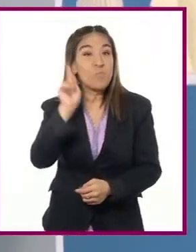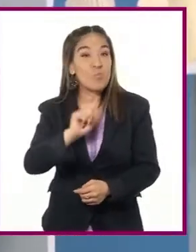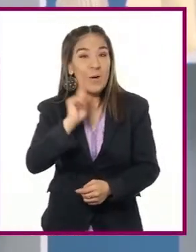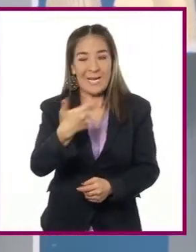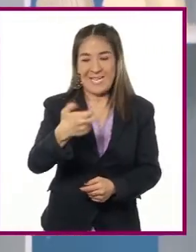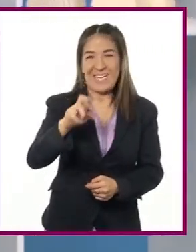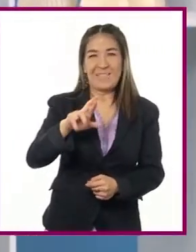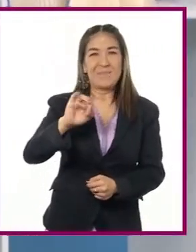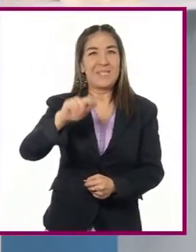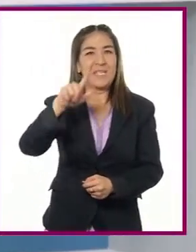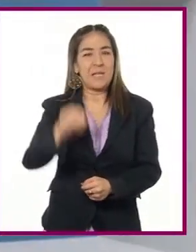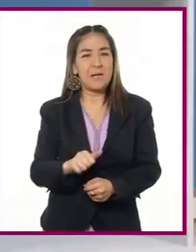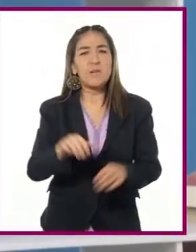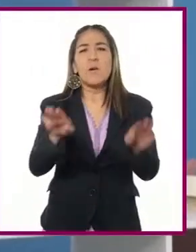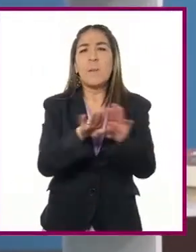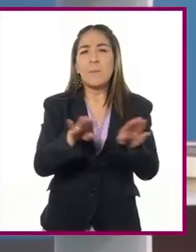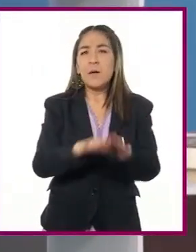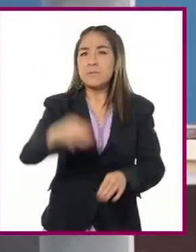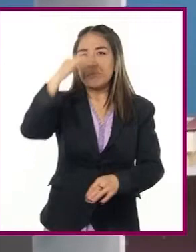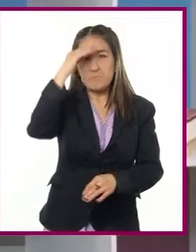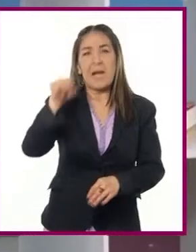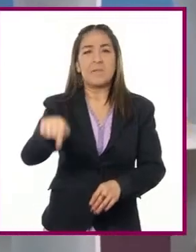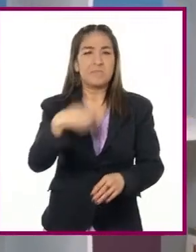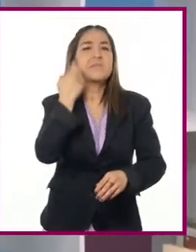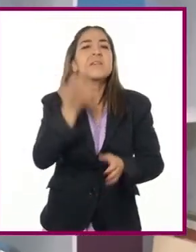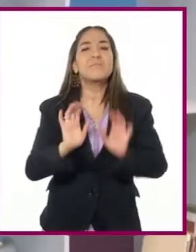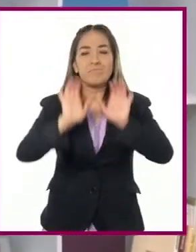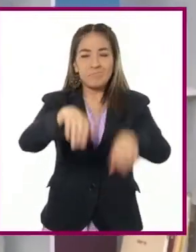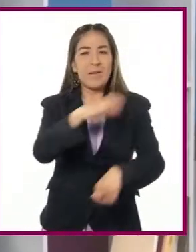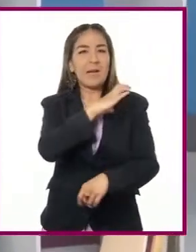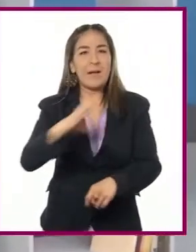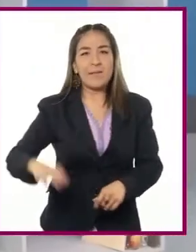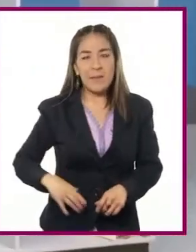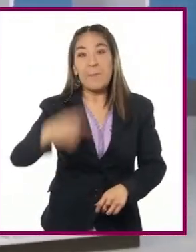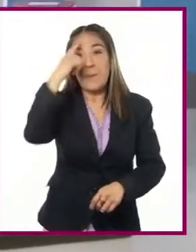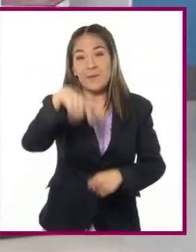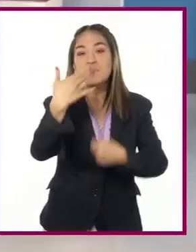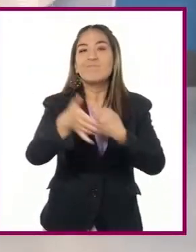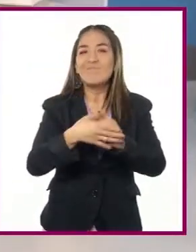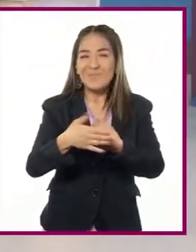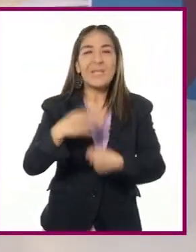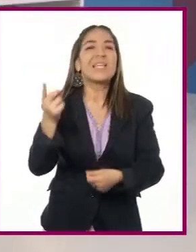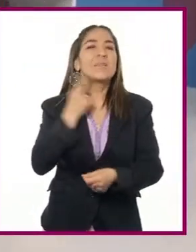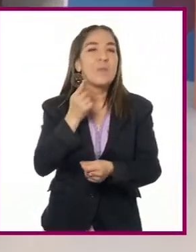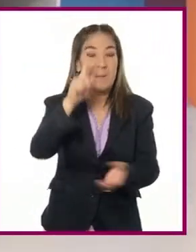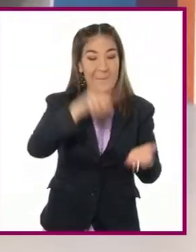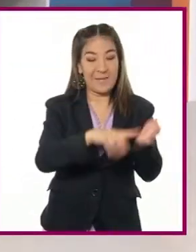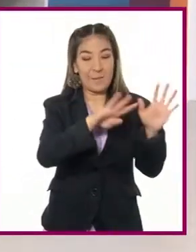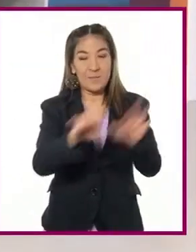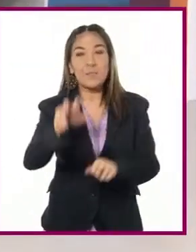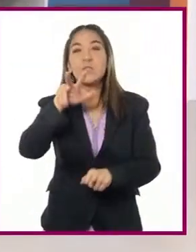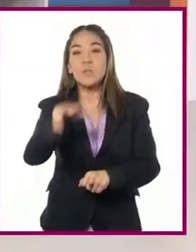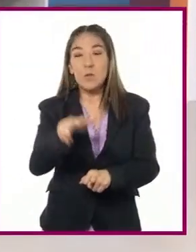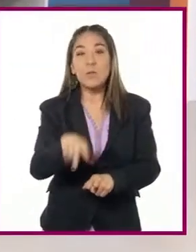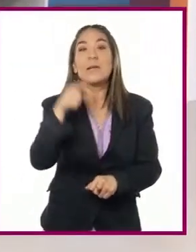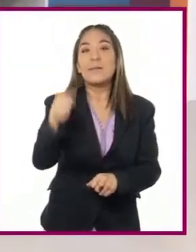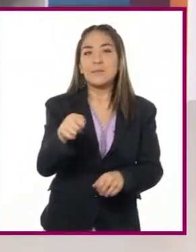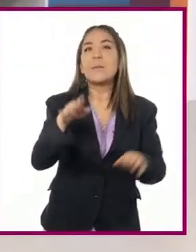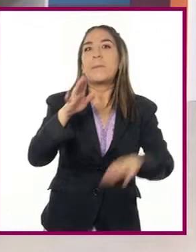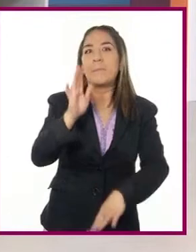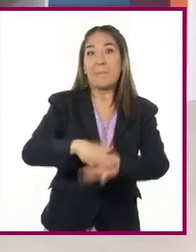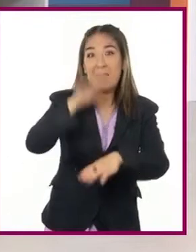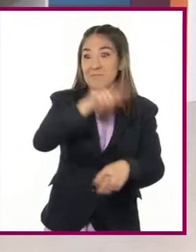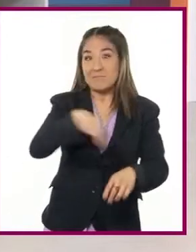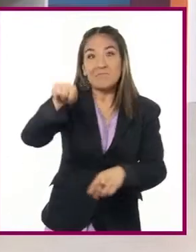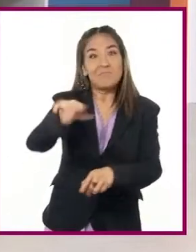Galindo para postularse como candidata a diputada en 1918, y a pesar de que se dijo que había obtenido la mayoría de los